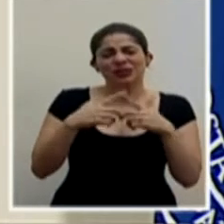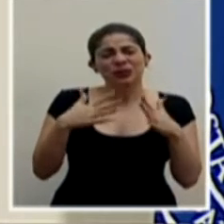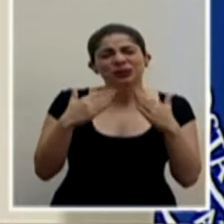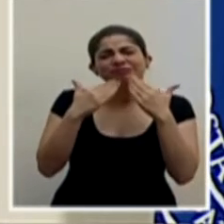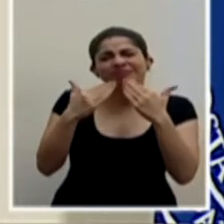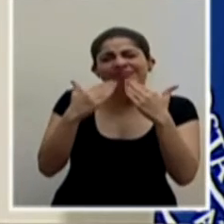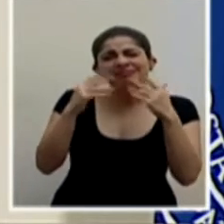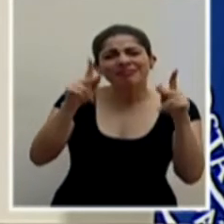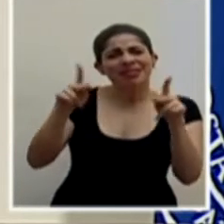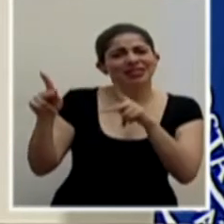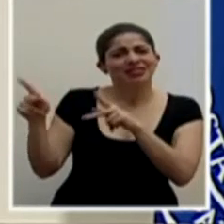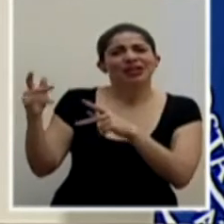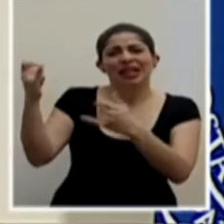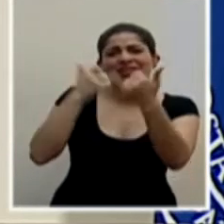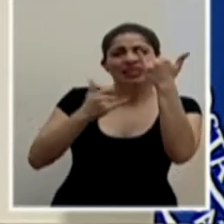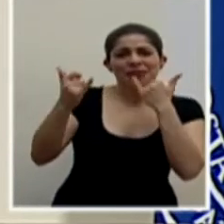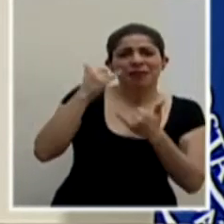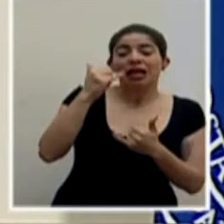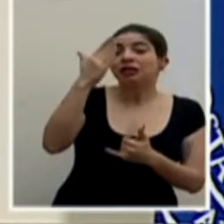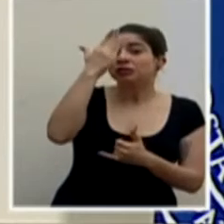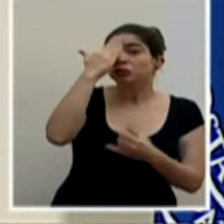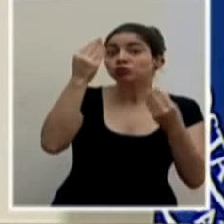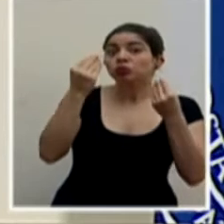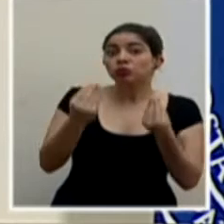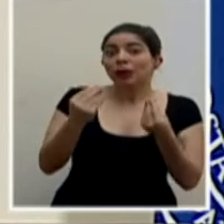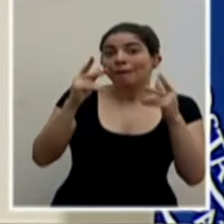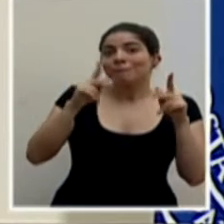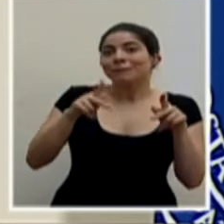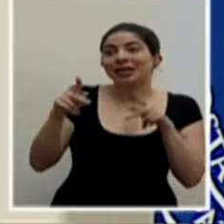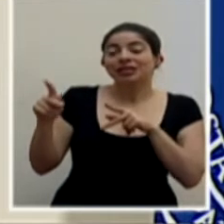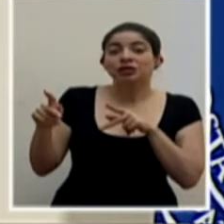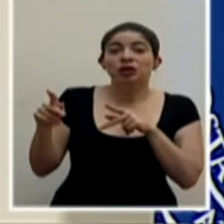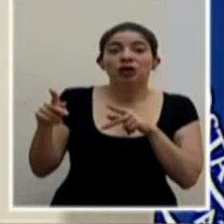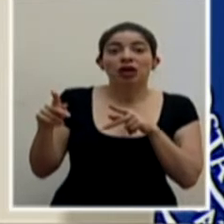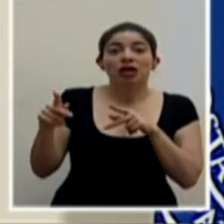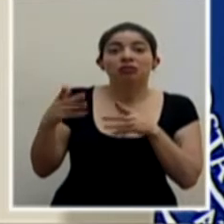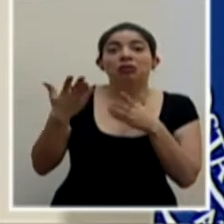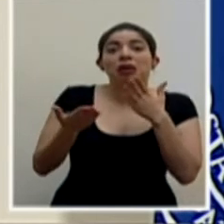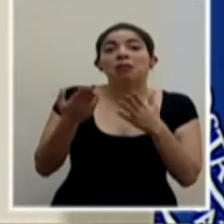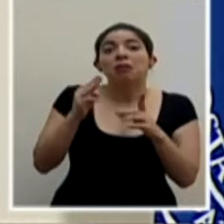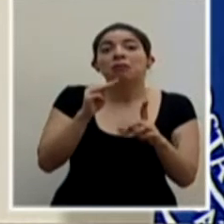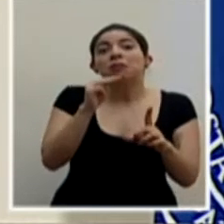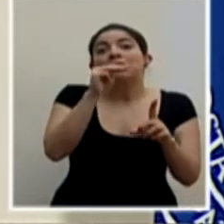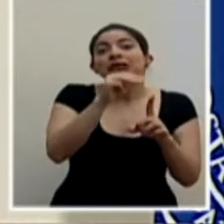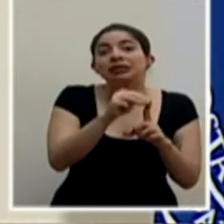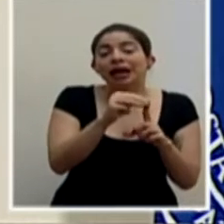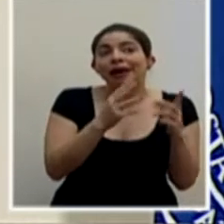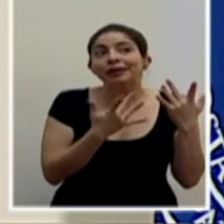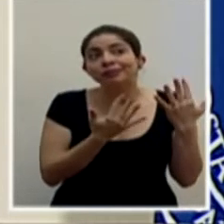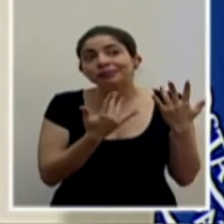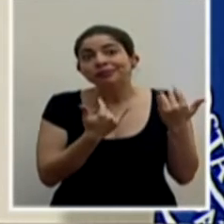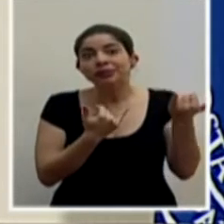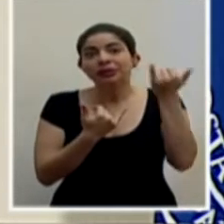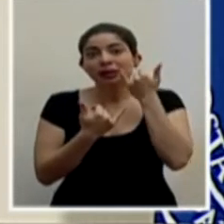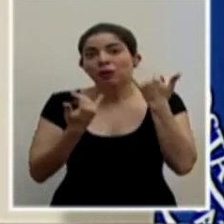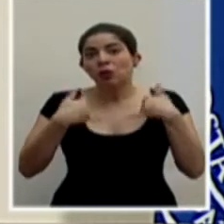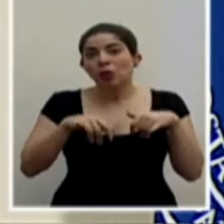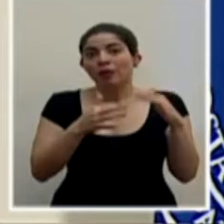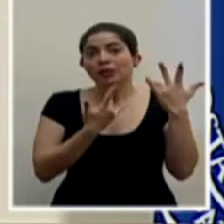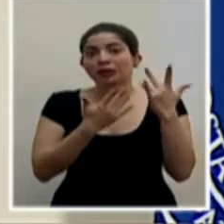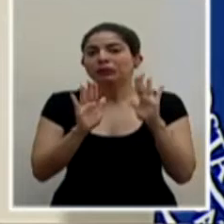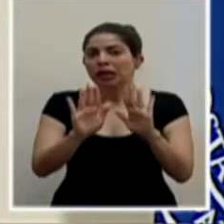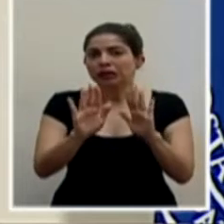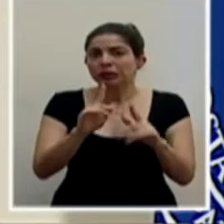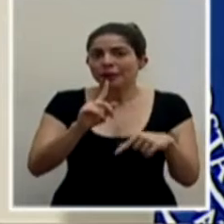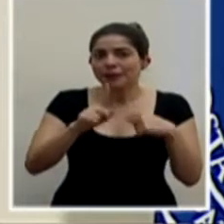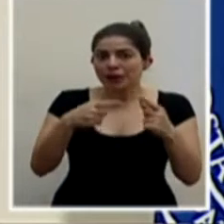personas. Sabemos que muchos simplemente pudieron dejar un mensaje y todavía no los han llamado de vuelta. Los